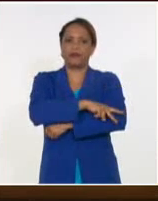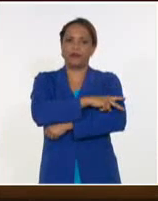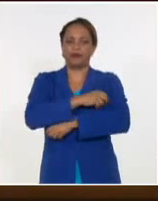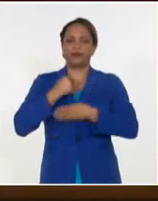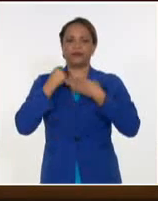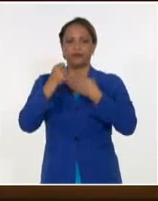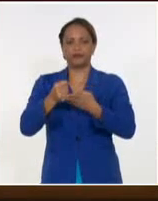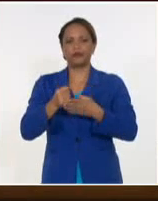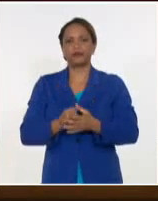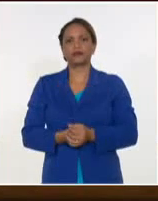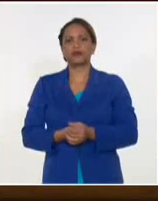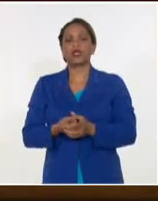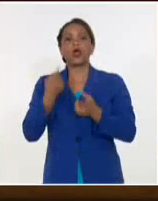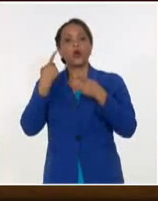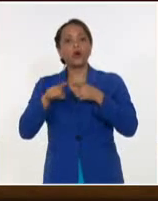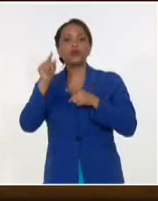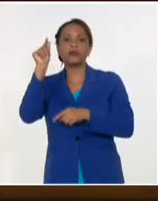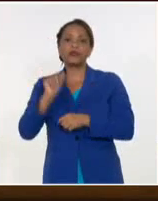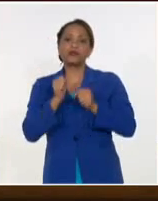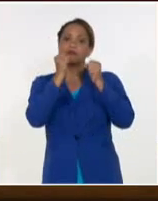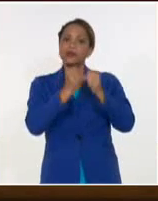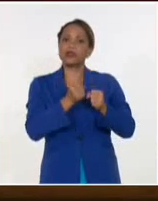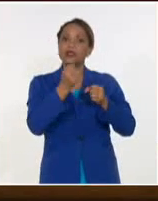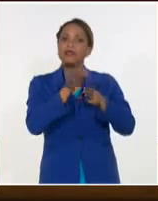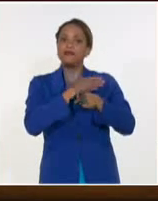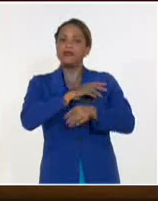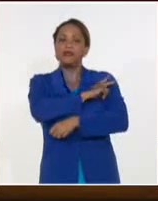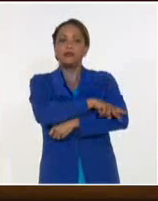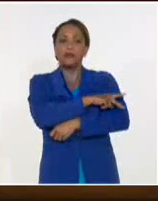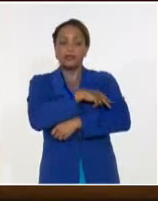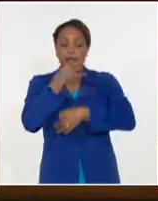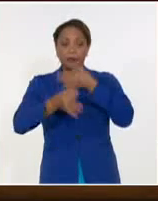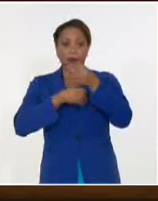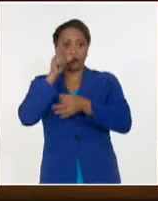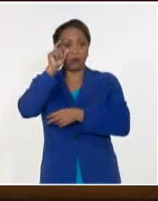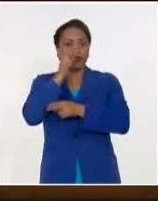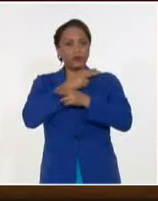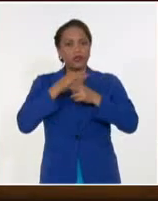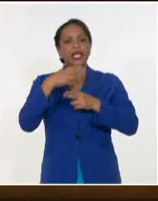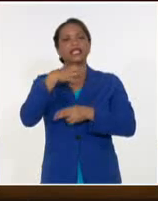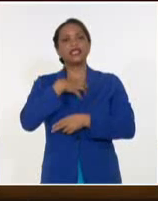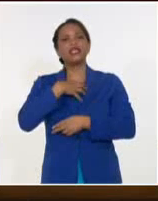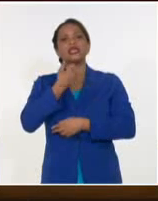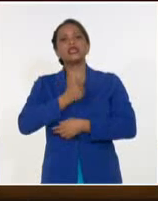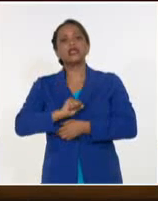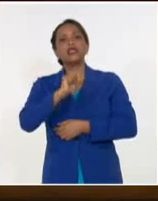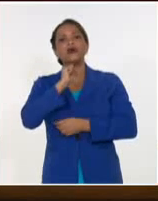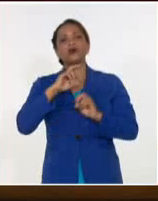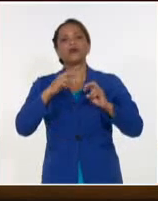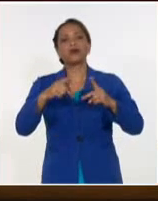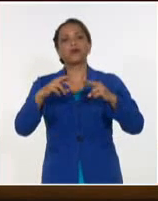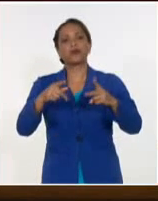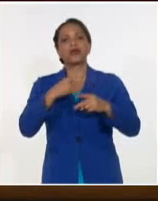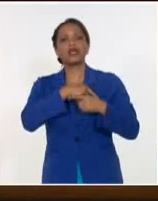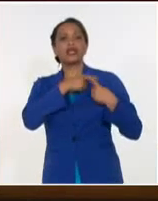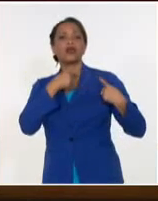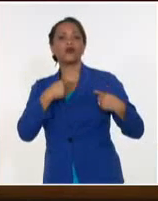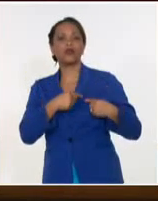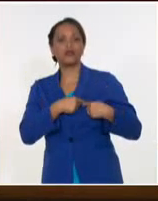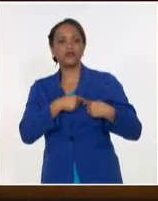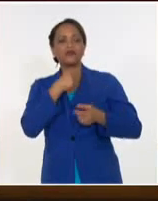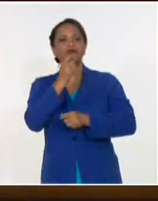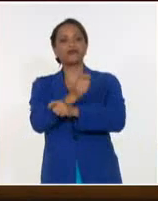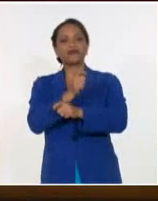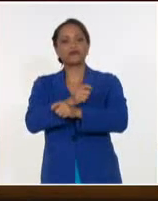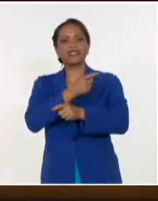de quedarse en otras tierras, como refirió el propio Eusebio en otra ocasión, tienen hijos que llevarán y multiplicarán en su corazón la sangre